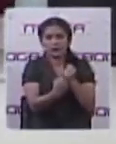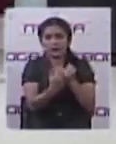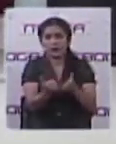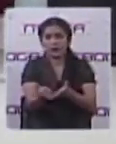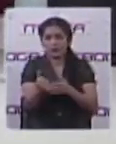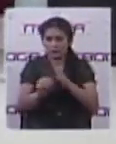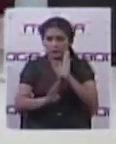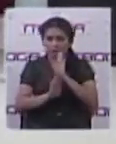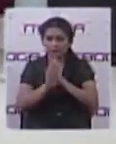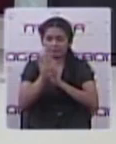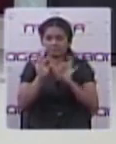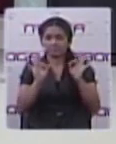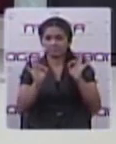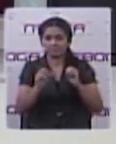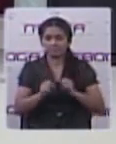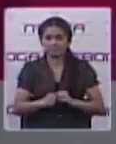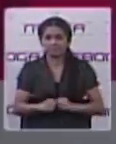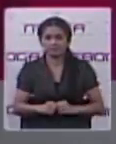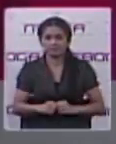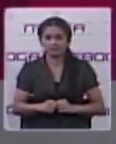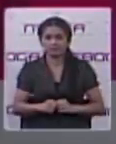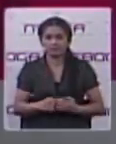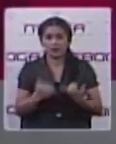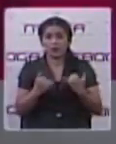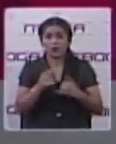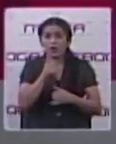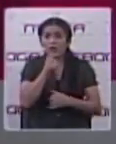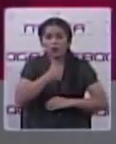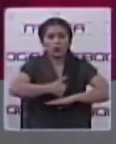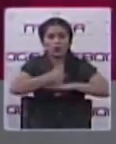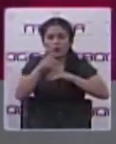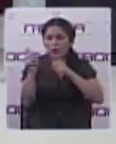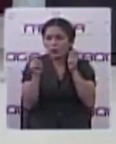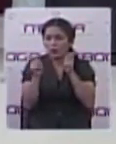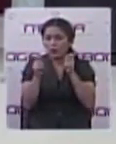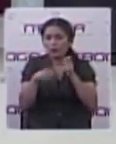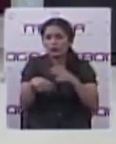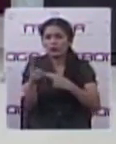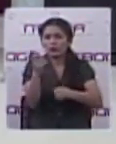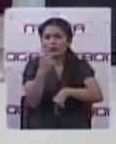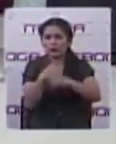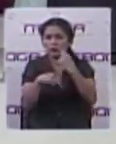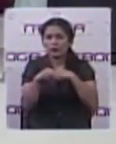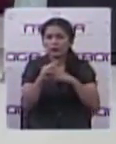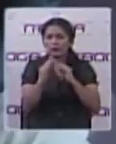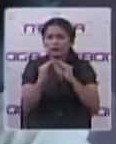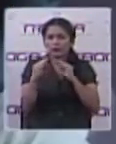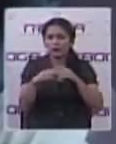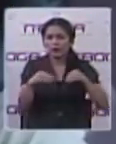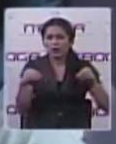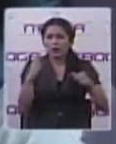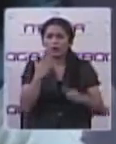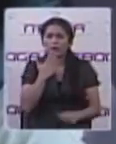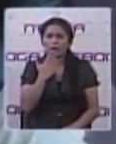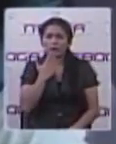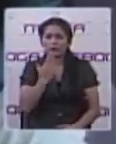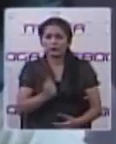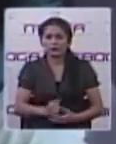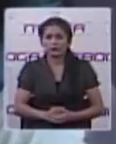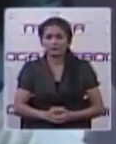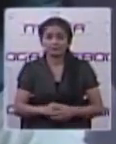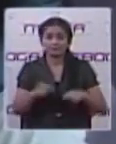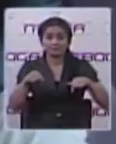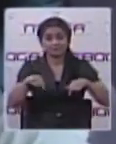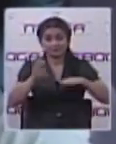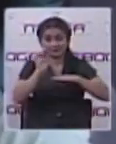nivel internacional. ¿Y cómo está regularizada la actividad de bienes raíces? Bueno, es algo curioso, ¿no? Ecuador es de los países que